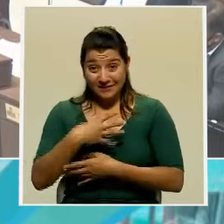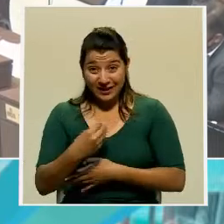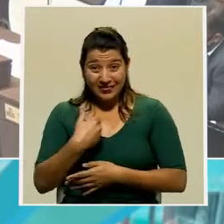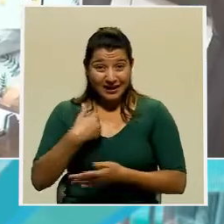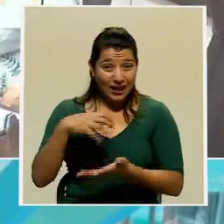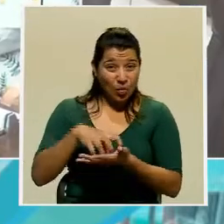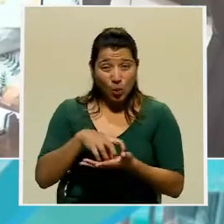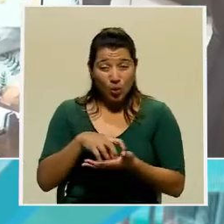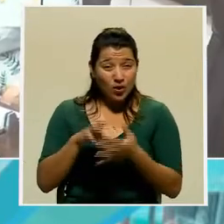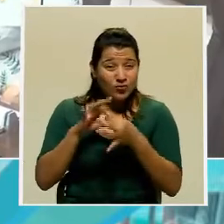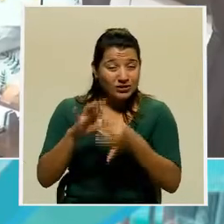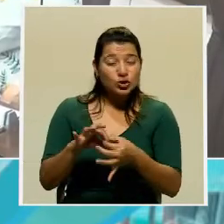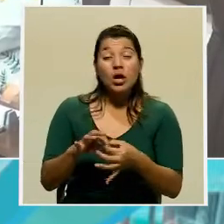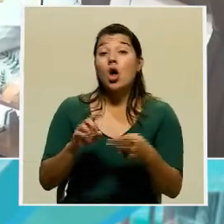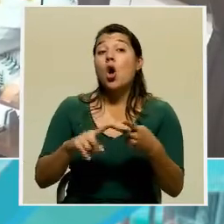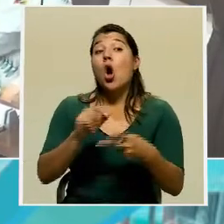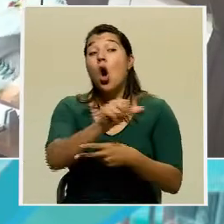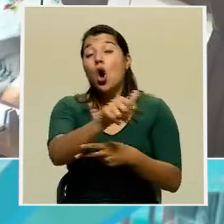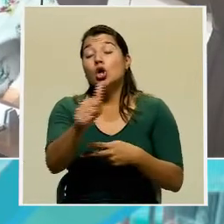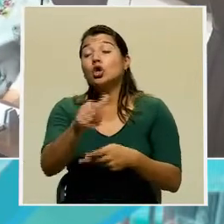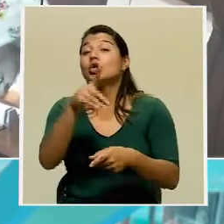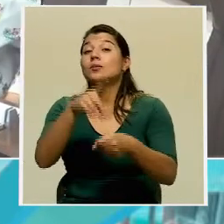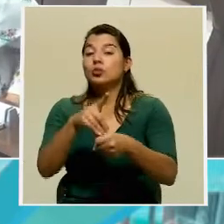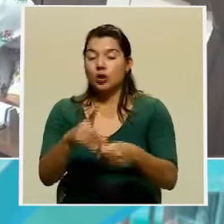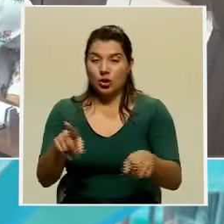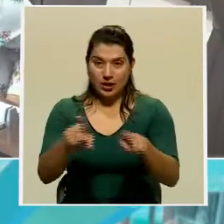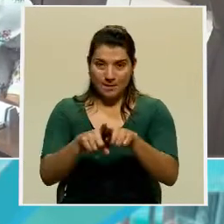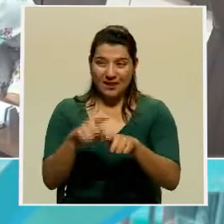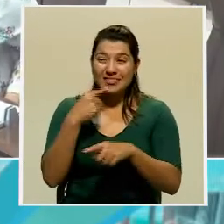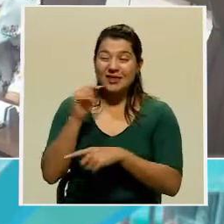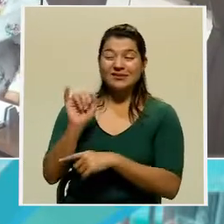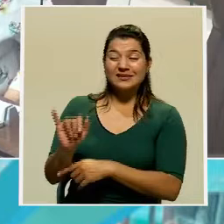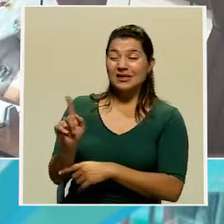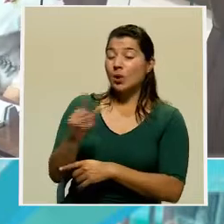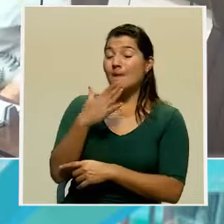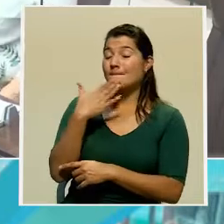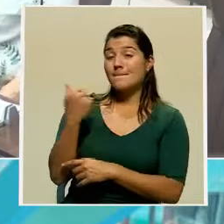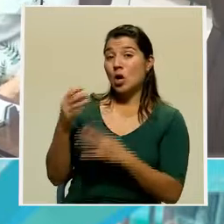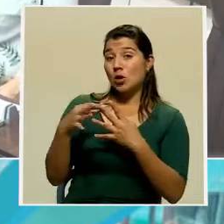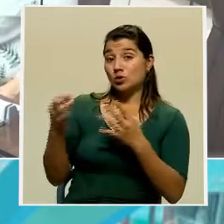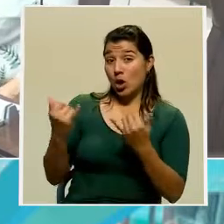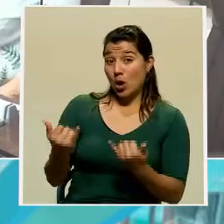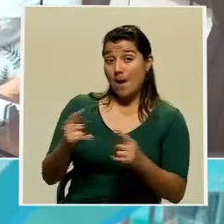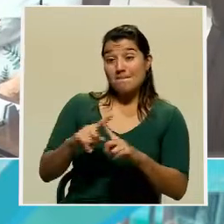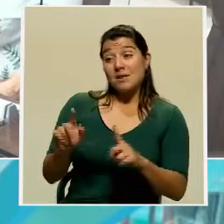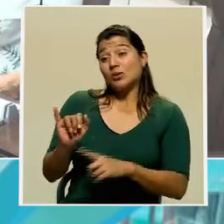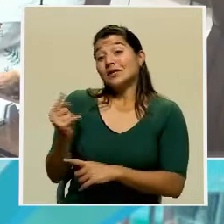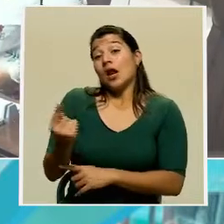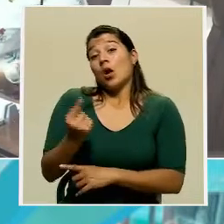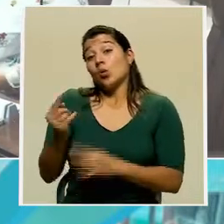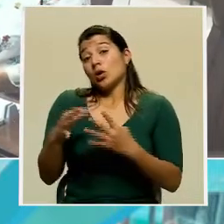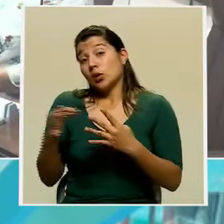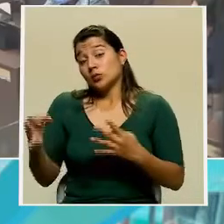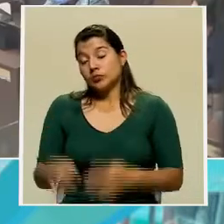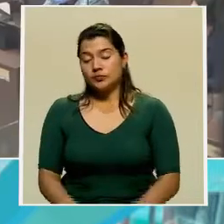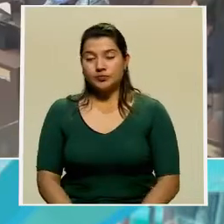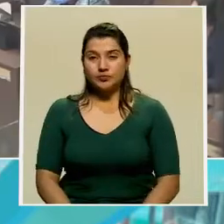fueron claros y dijeron que a pesar de que no era la mejor opción en este momento, era realmente la única que teníamos posible.